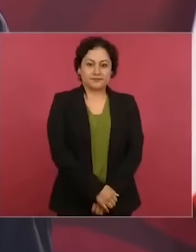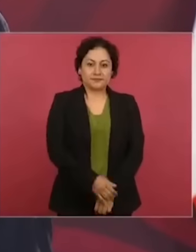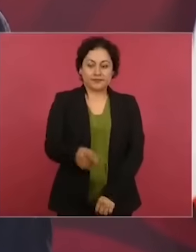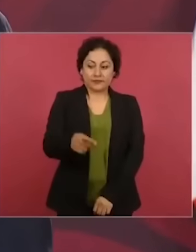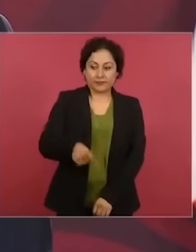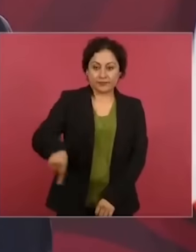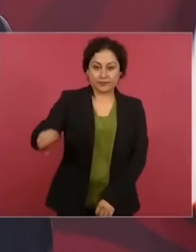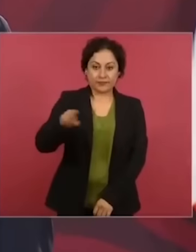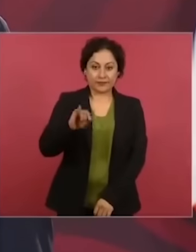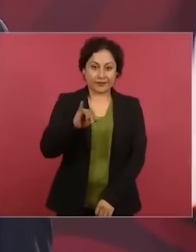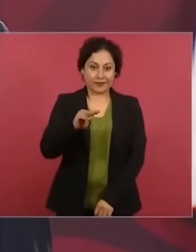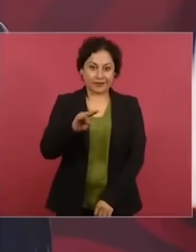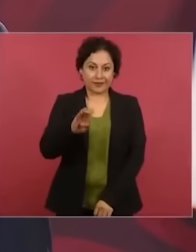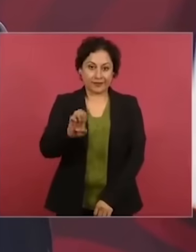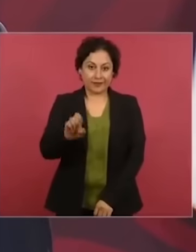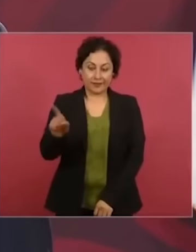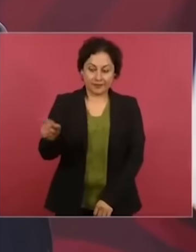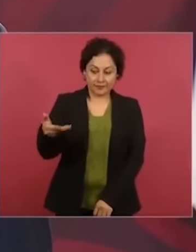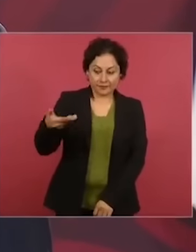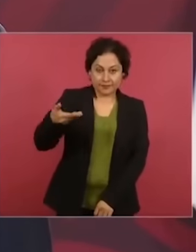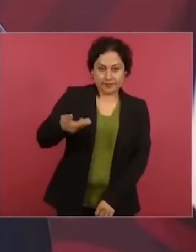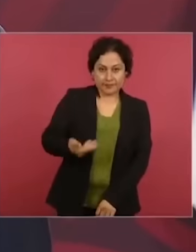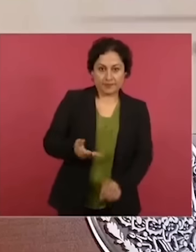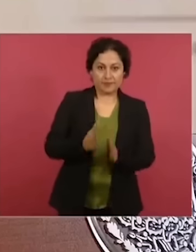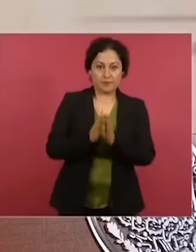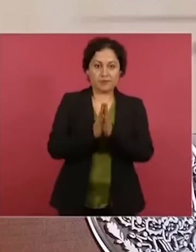que yo bajara una foto